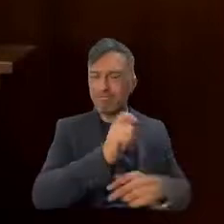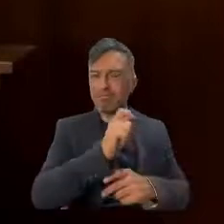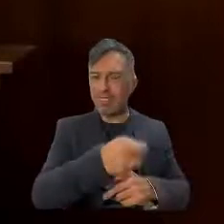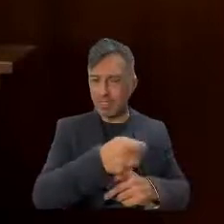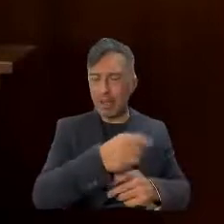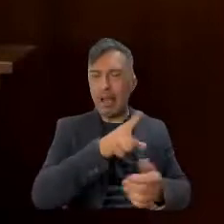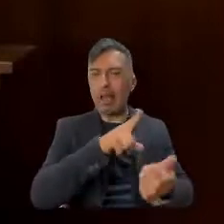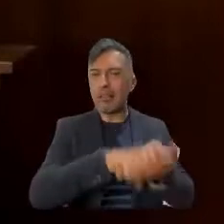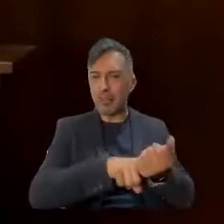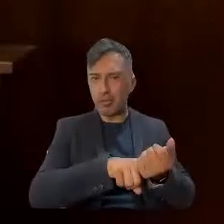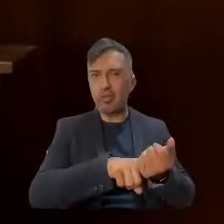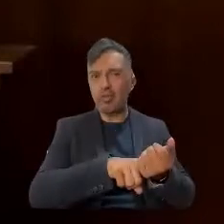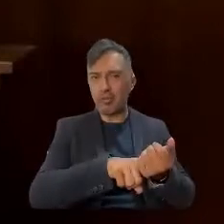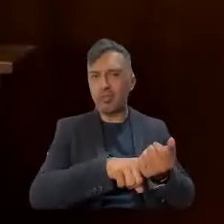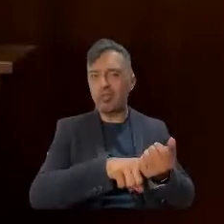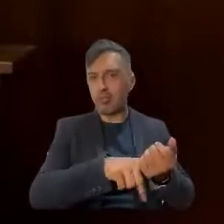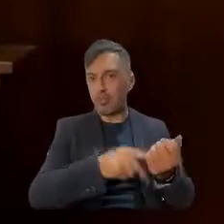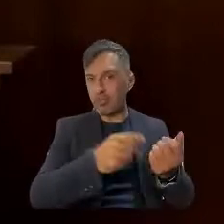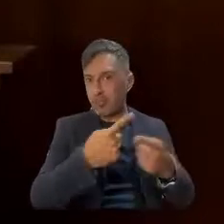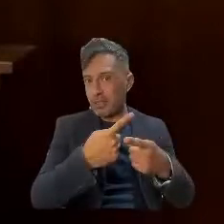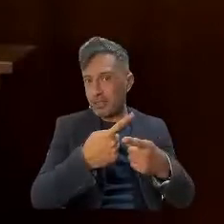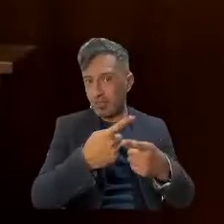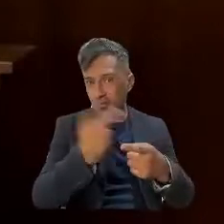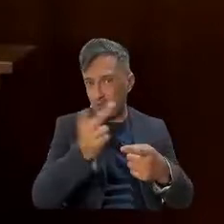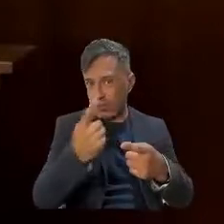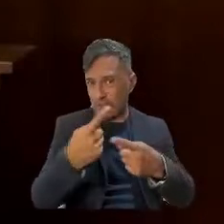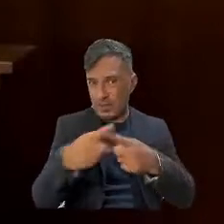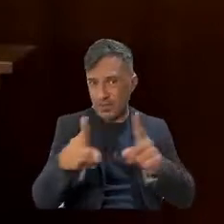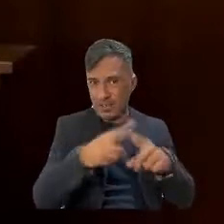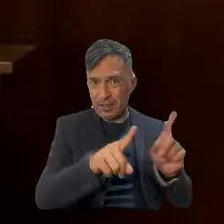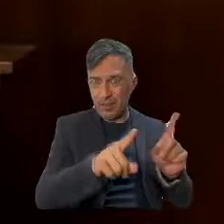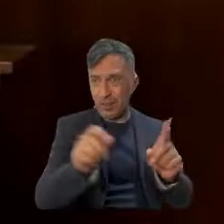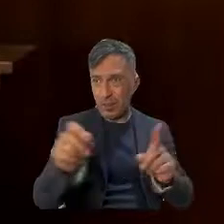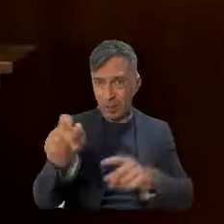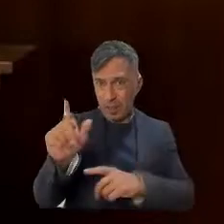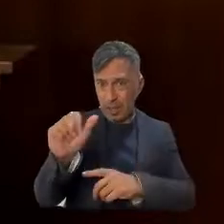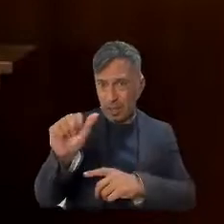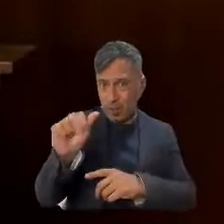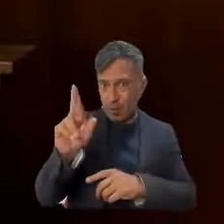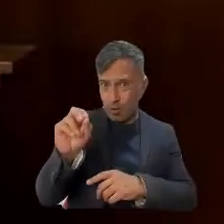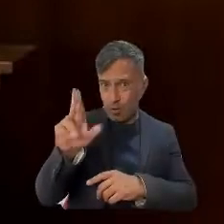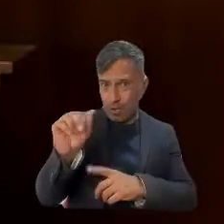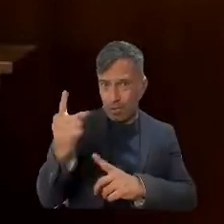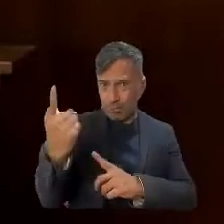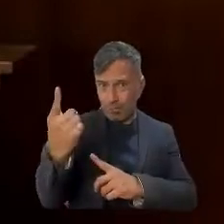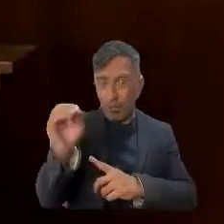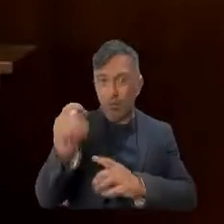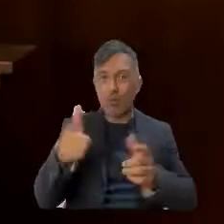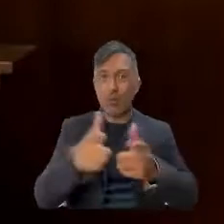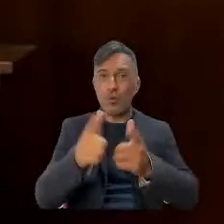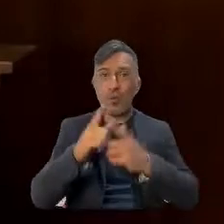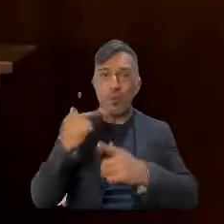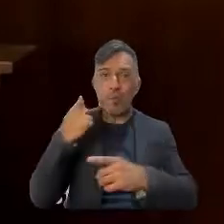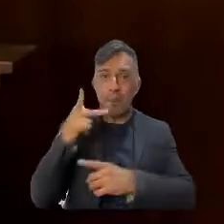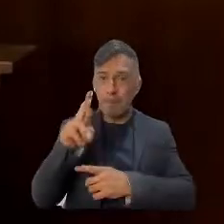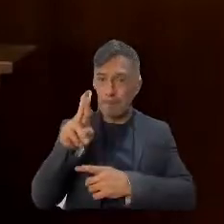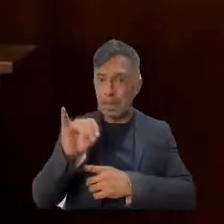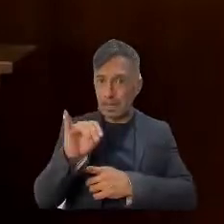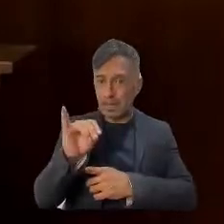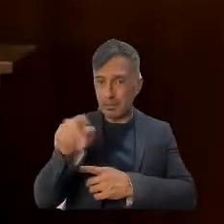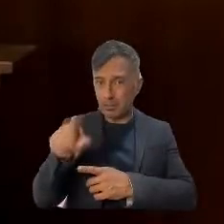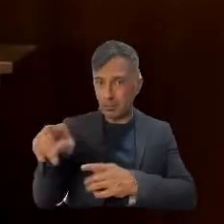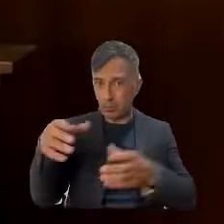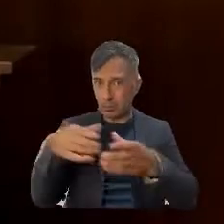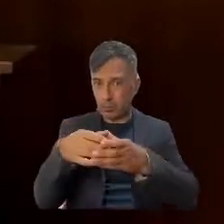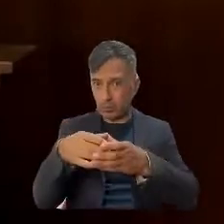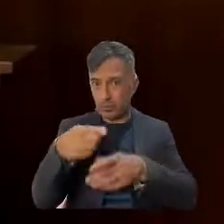distinción, o la compañera Aurora y la bancada del Partido de la Revolución Institucional contravienen a